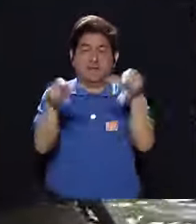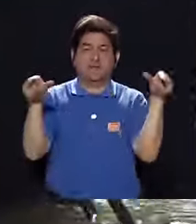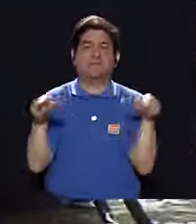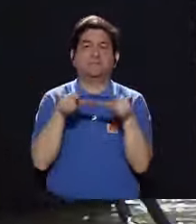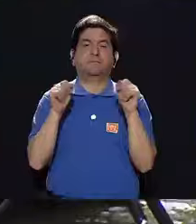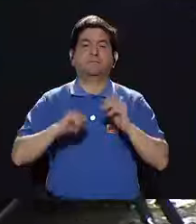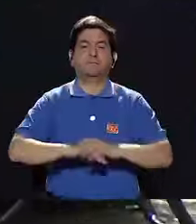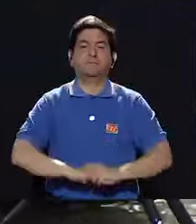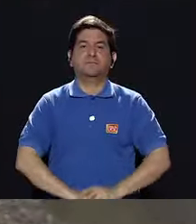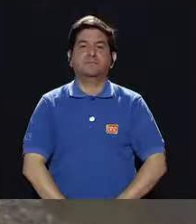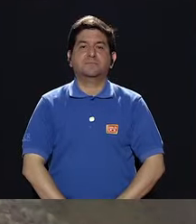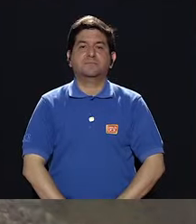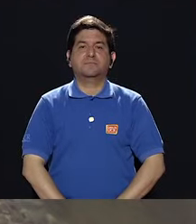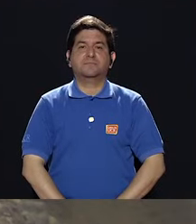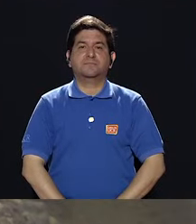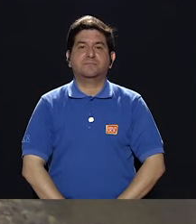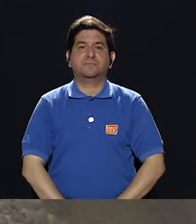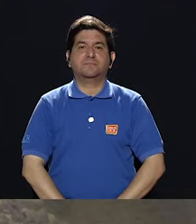zona.